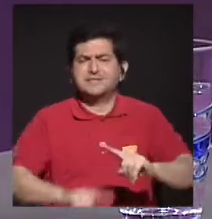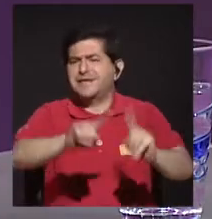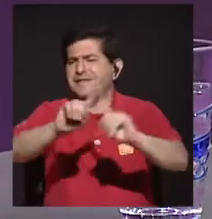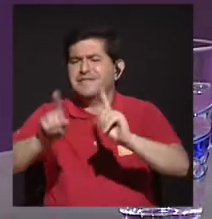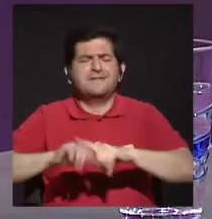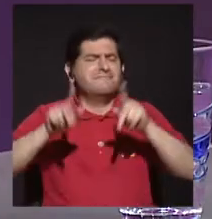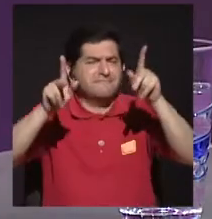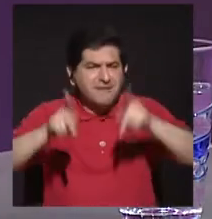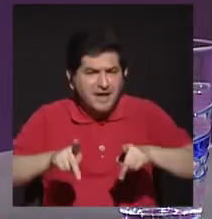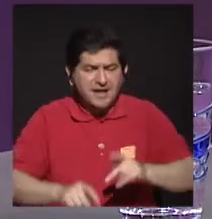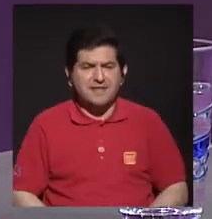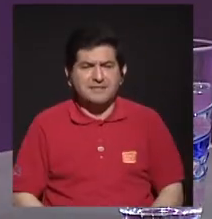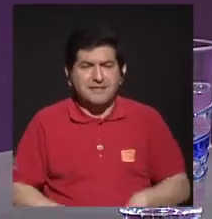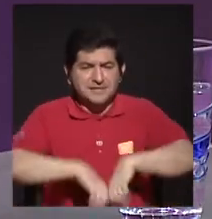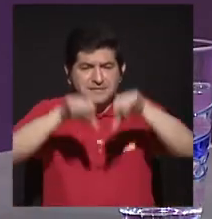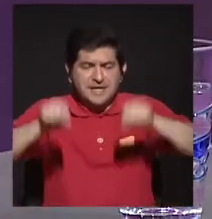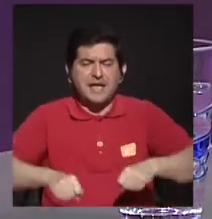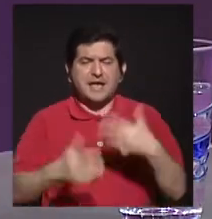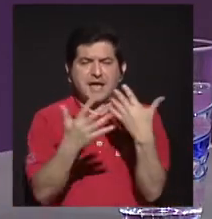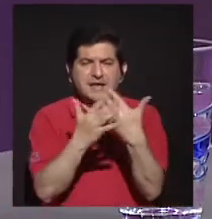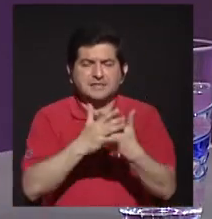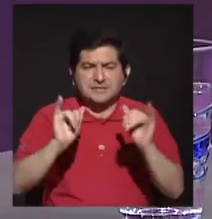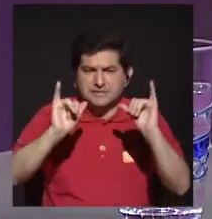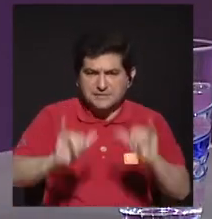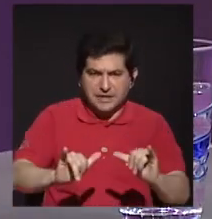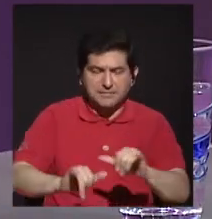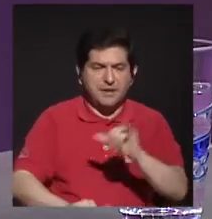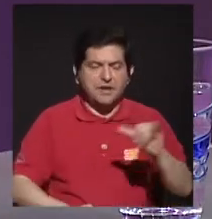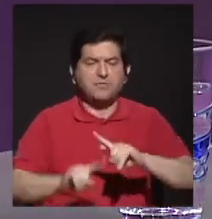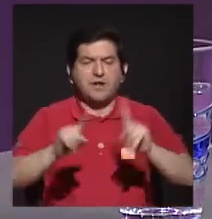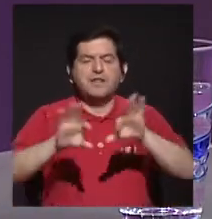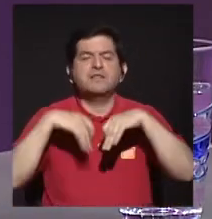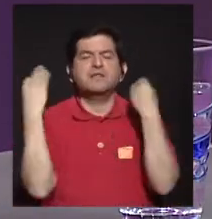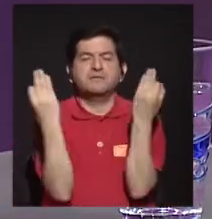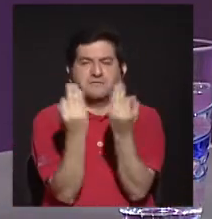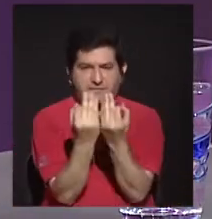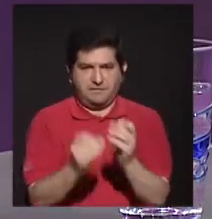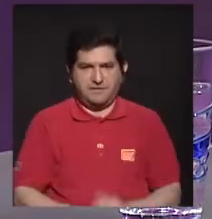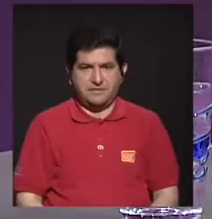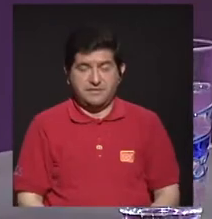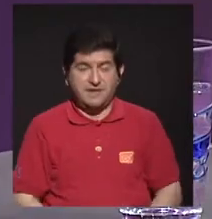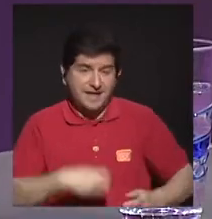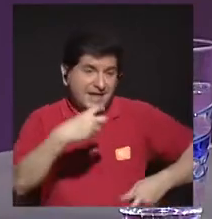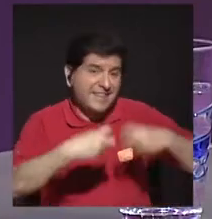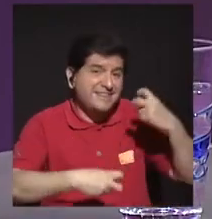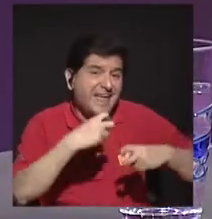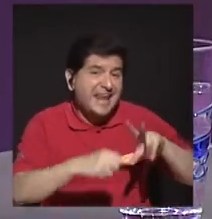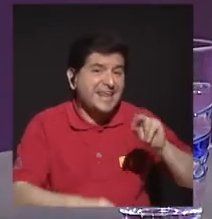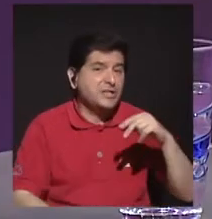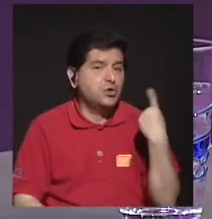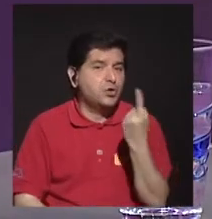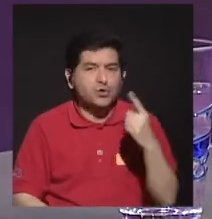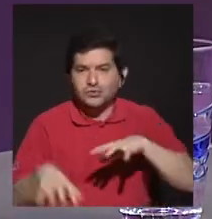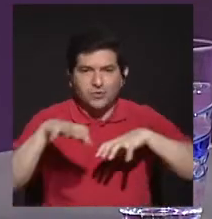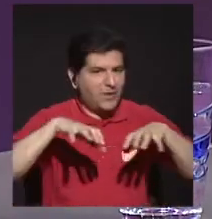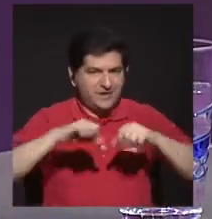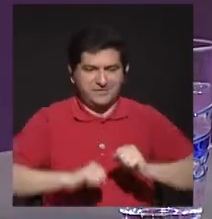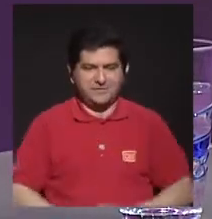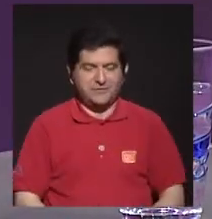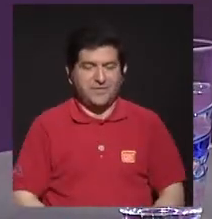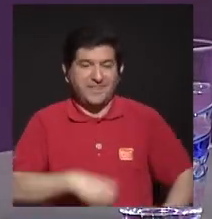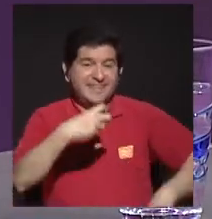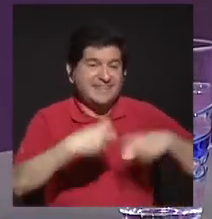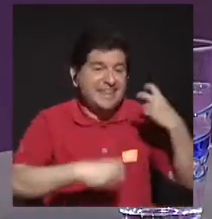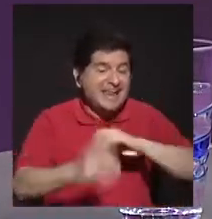muchísimas otras personas que están en el sistema penitenciario y también de algunas familias, porque es que el delito no es el acto en sí mismo, el